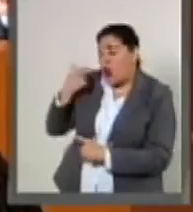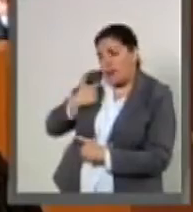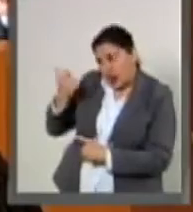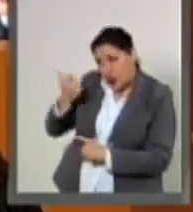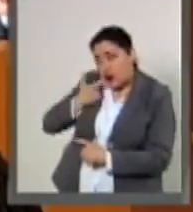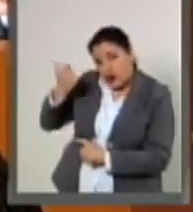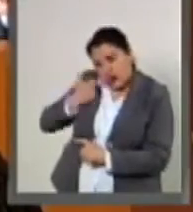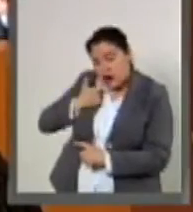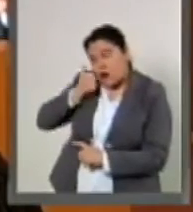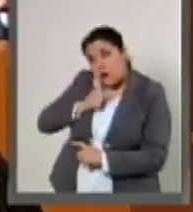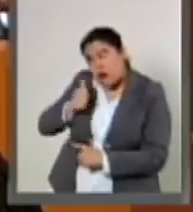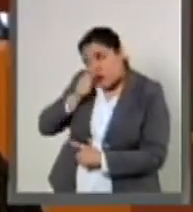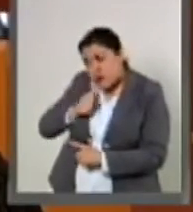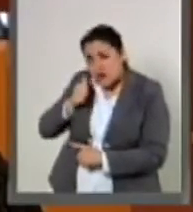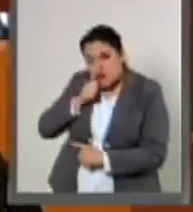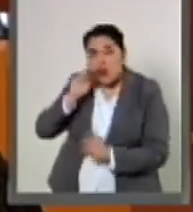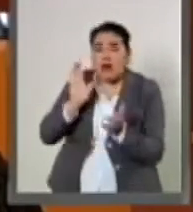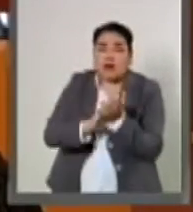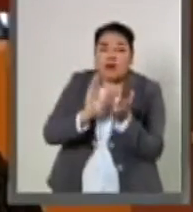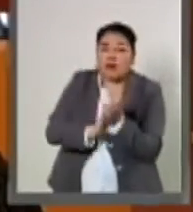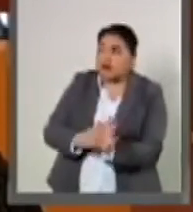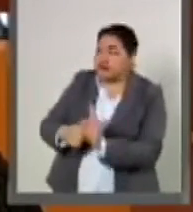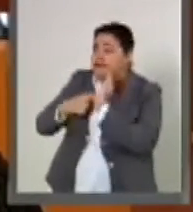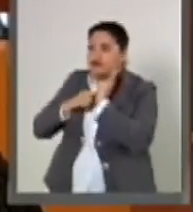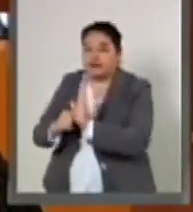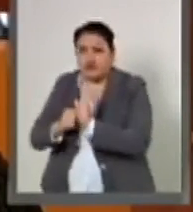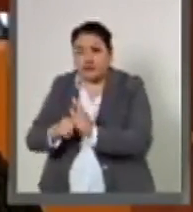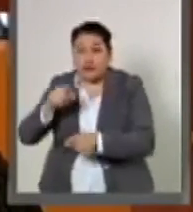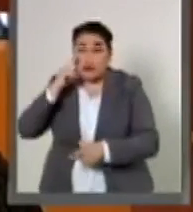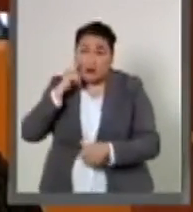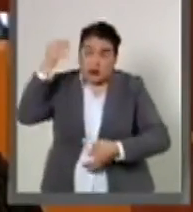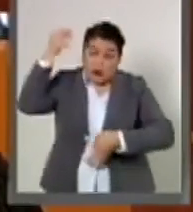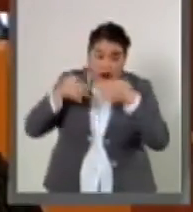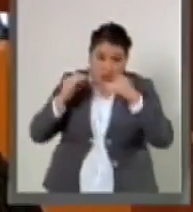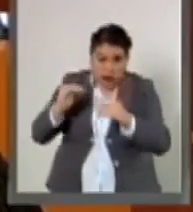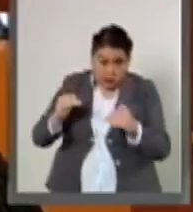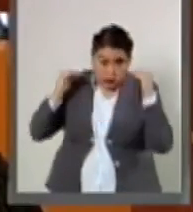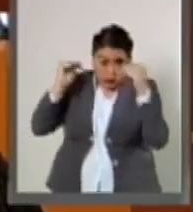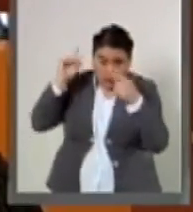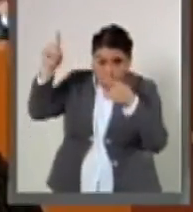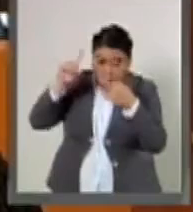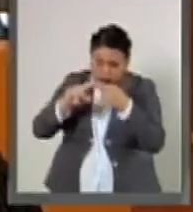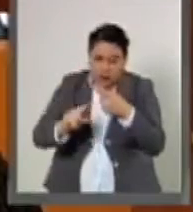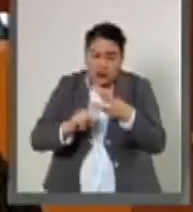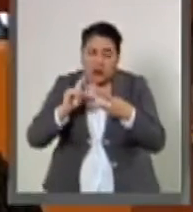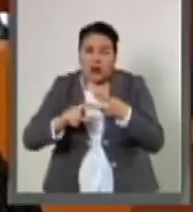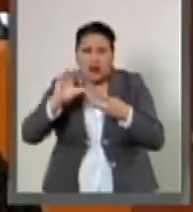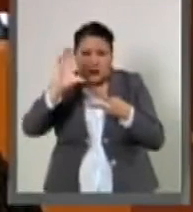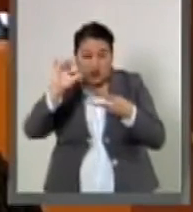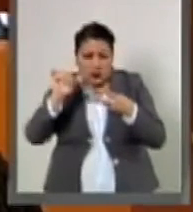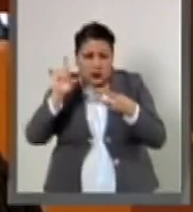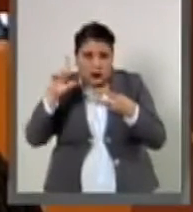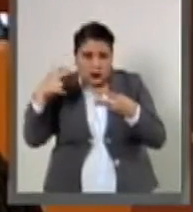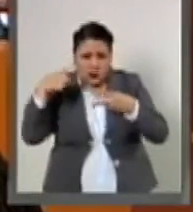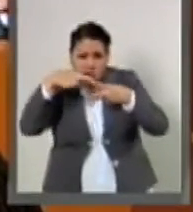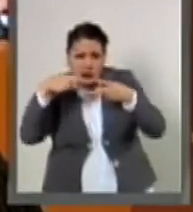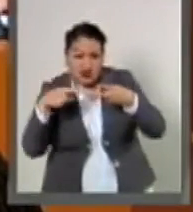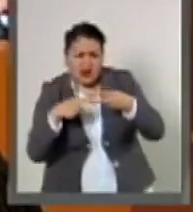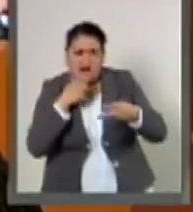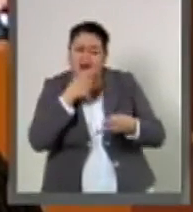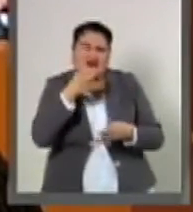la Suprema Corte como la Comisión Nacional de Derechos Humanos ha calificado como un criterio de distinción